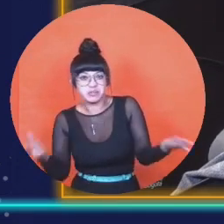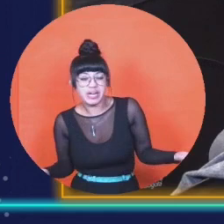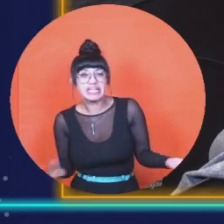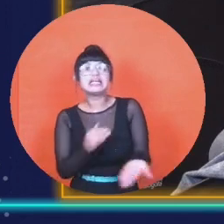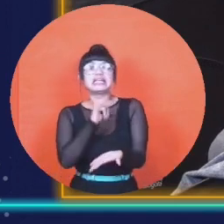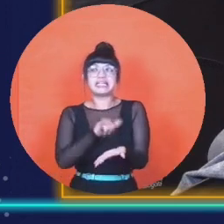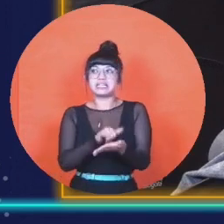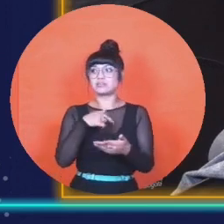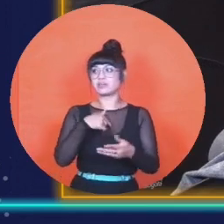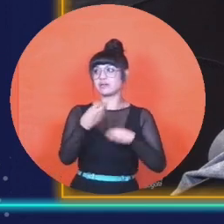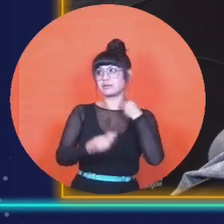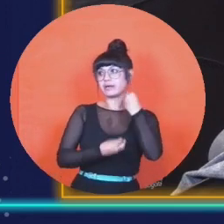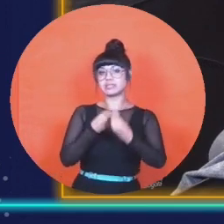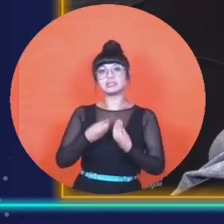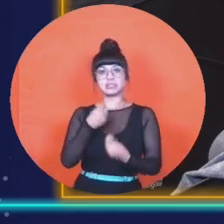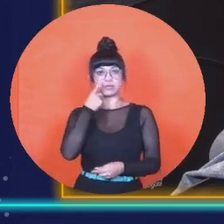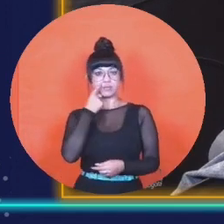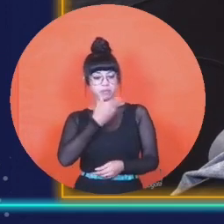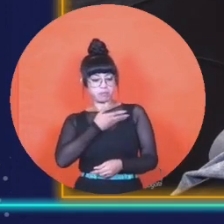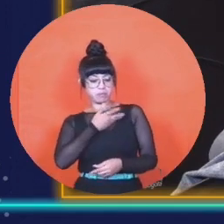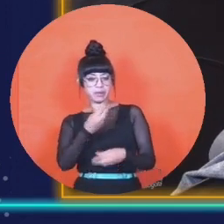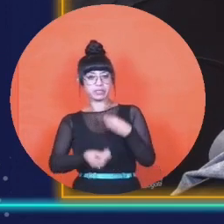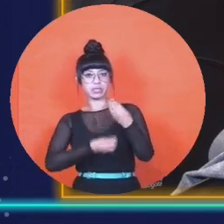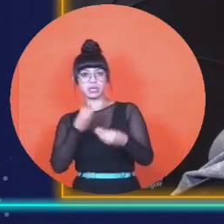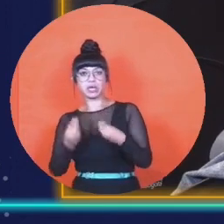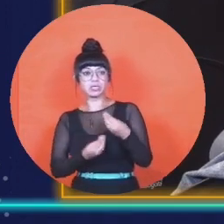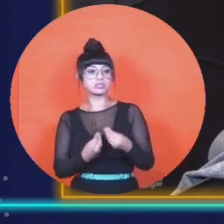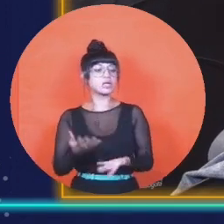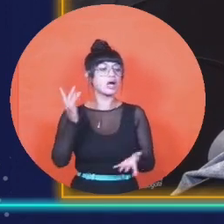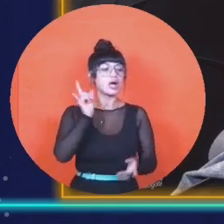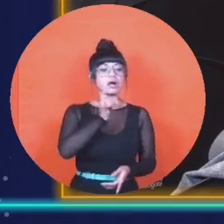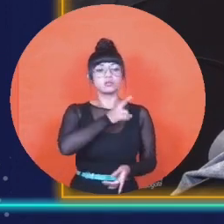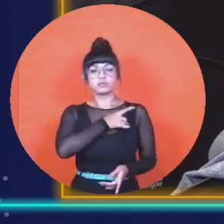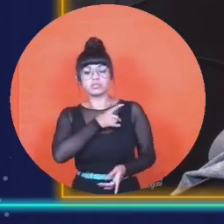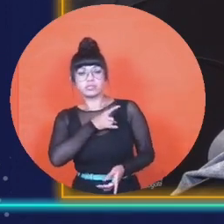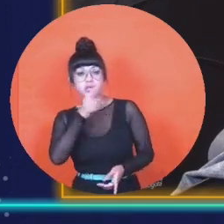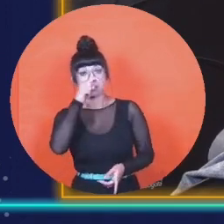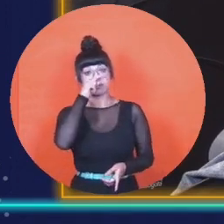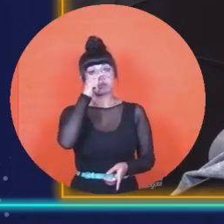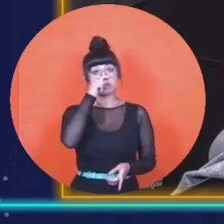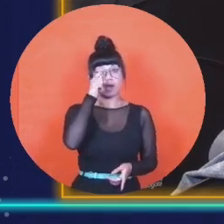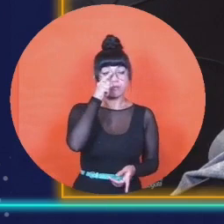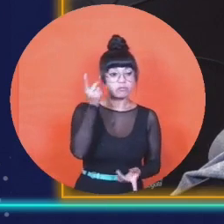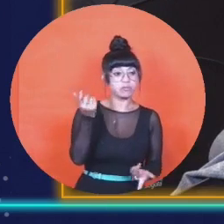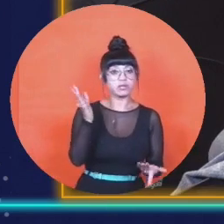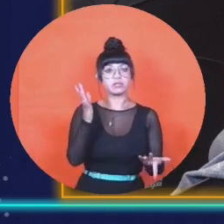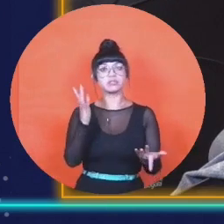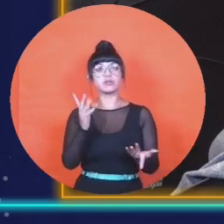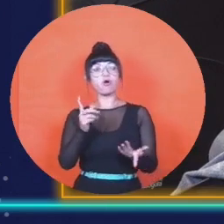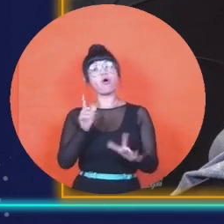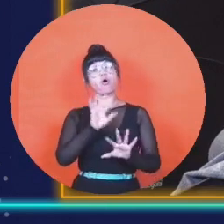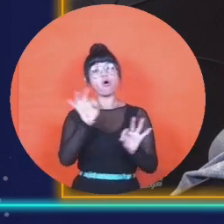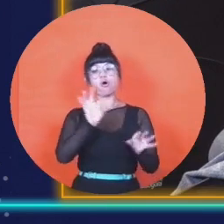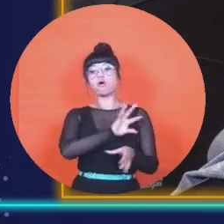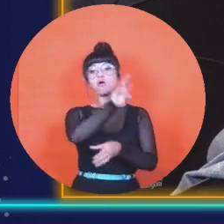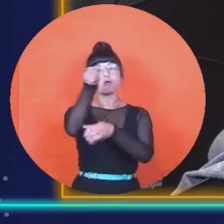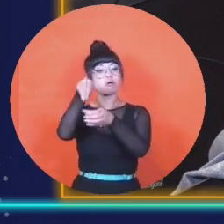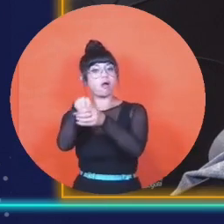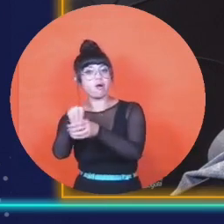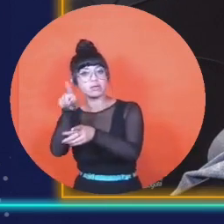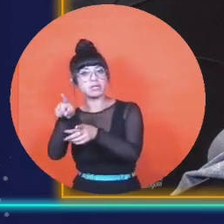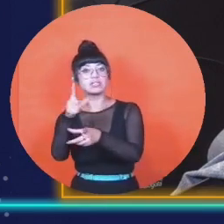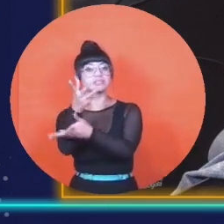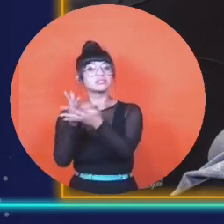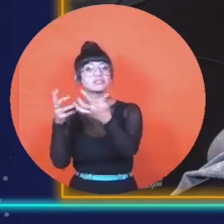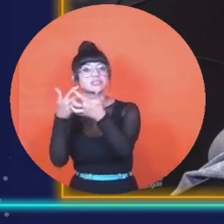uno como padre para que eso? Meterlo en la Universidad de Los Andes, la Javeriana, a estudiar sistemas, a estudiar un poco de materias que no